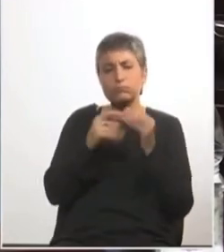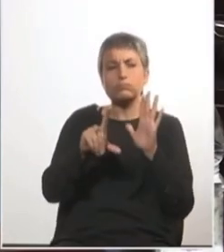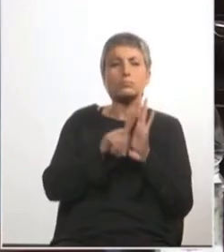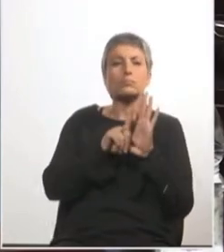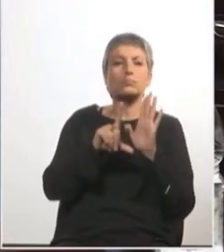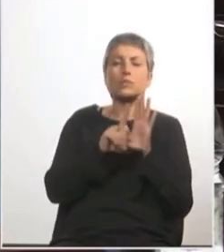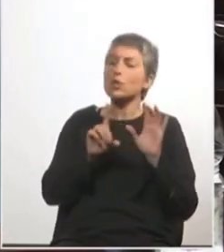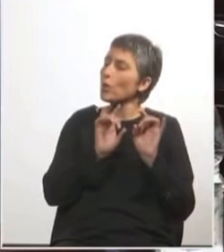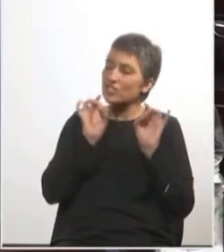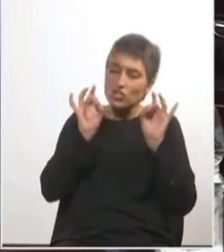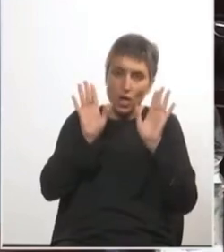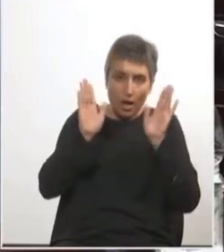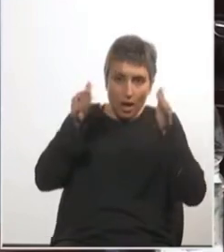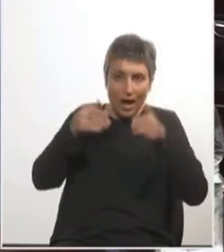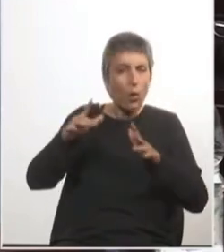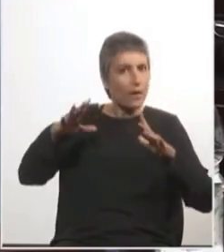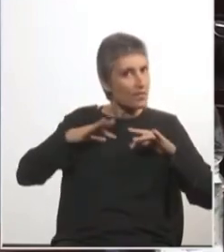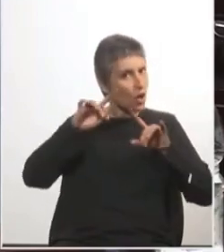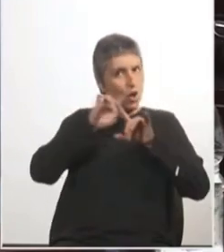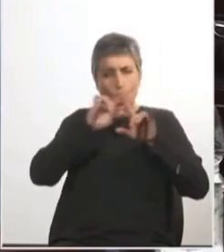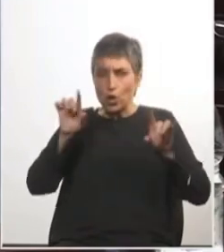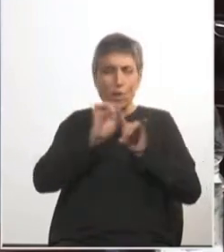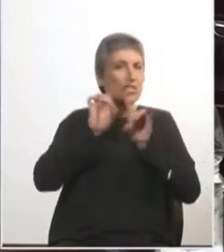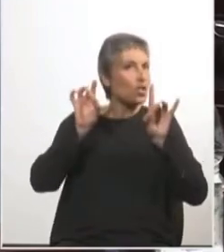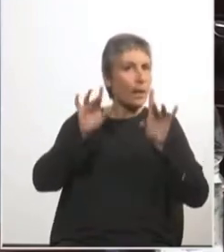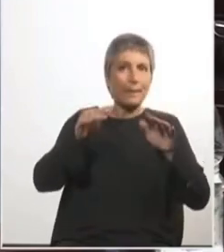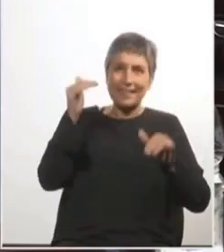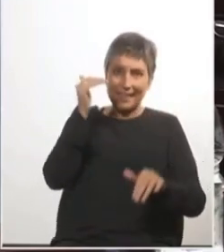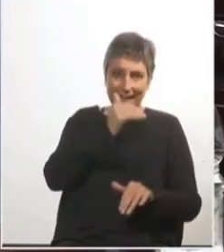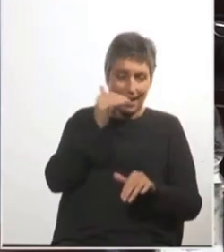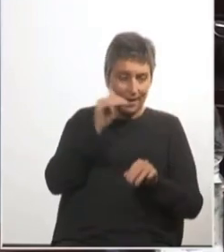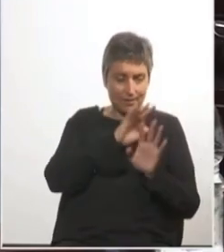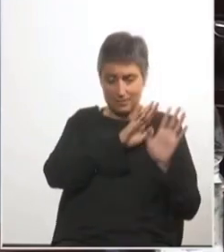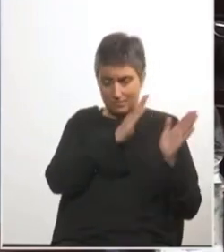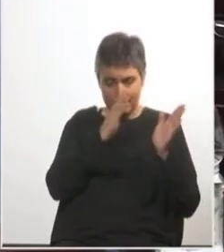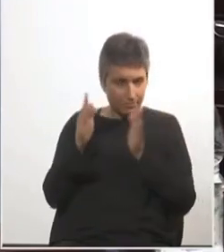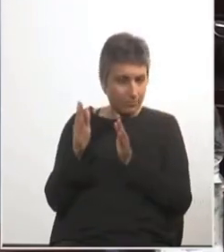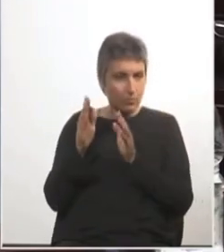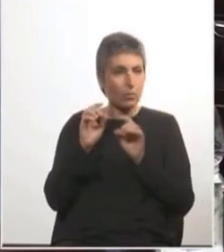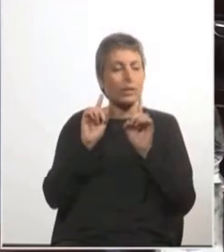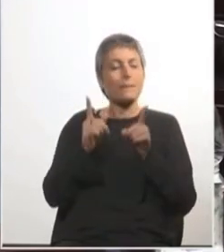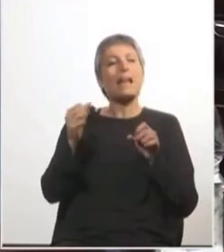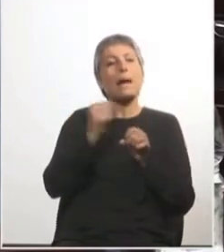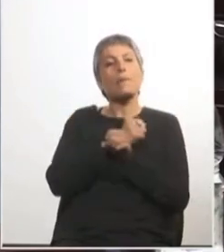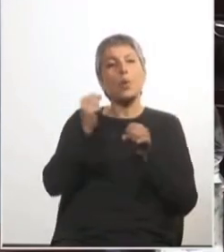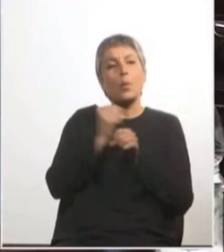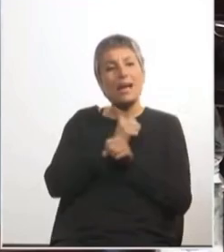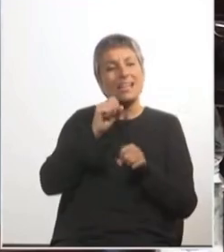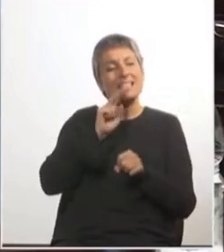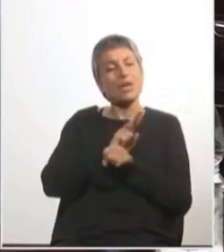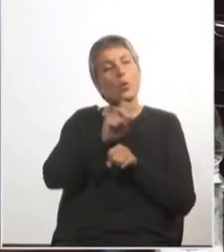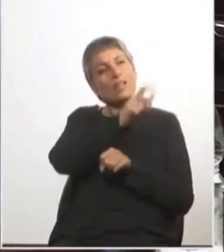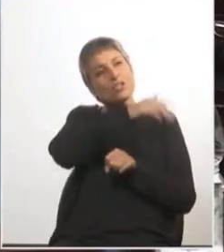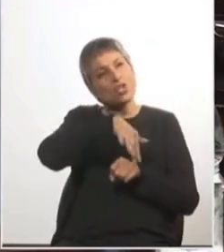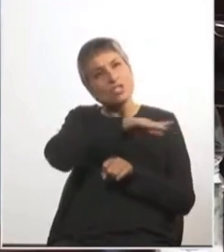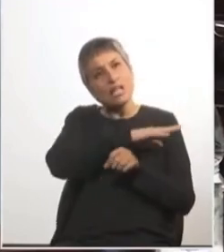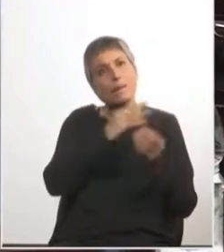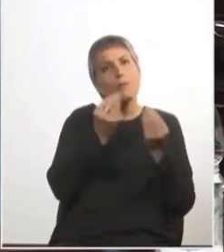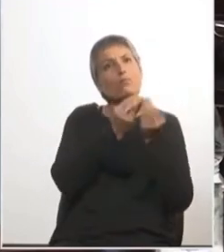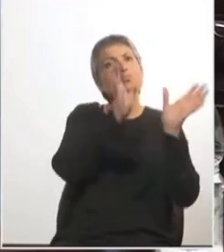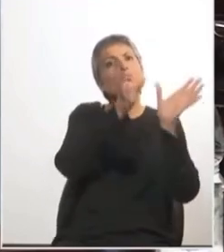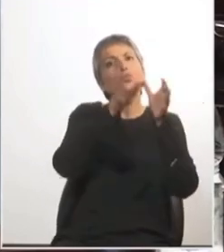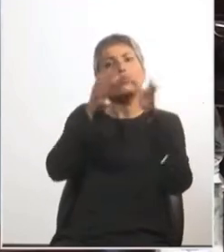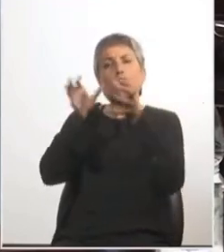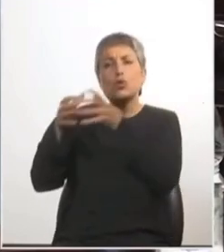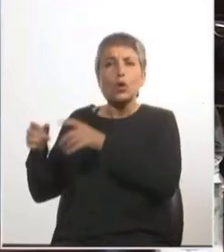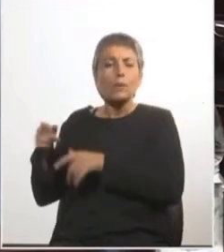solo jubilatorias, no solo de cajas, porque se aprobó seguridad social para muchos colectivos que